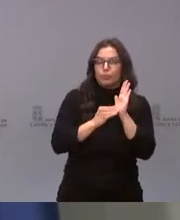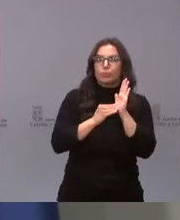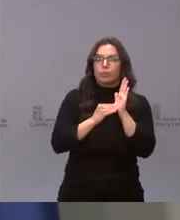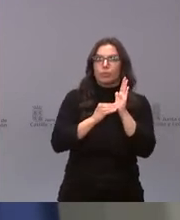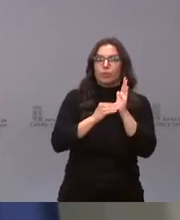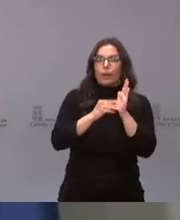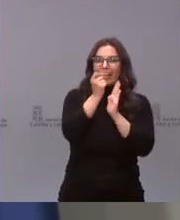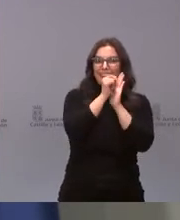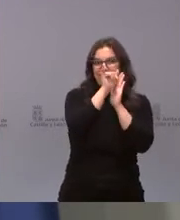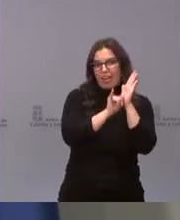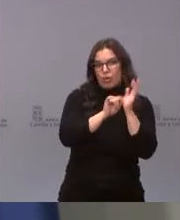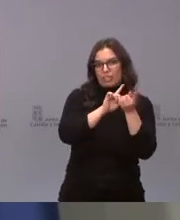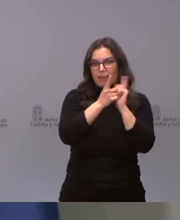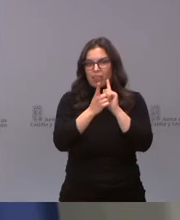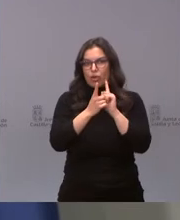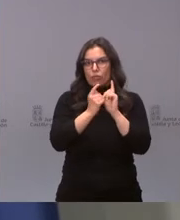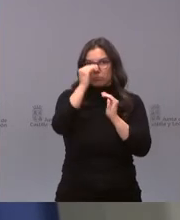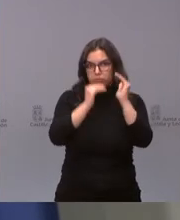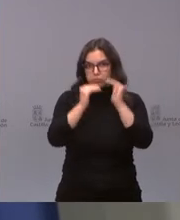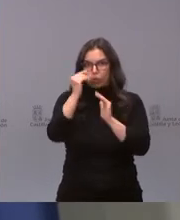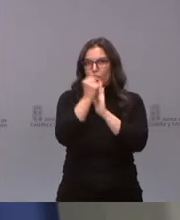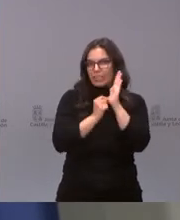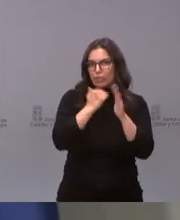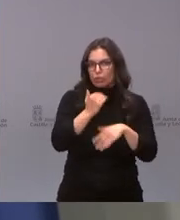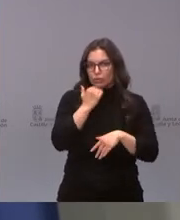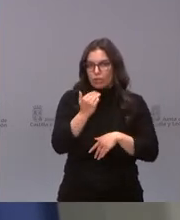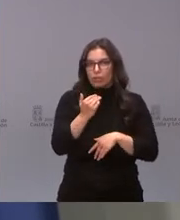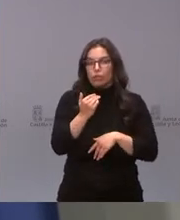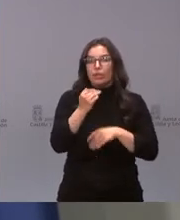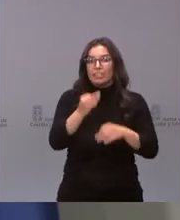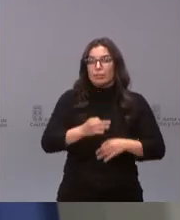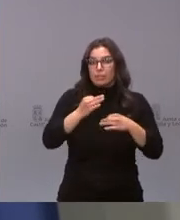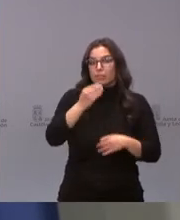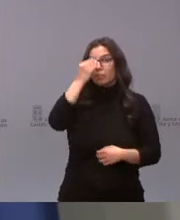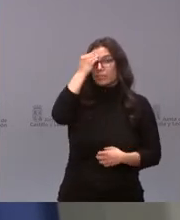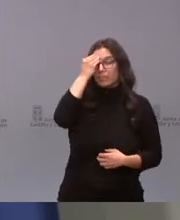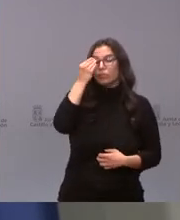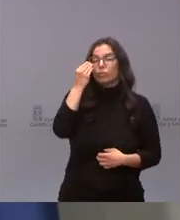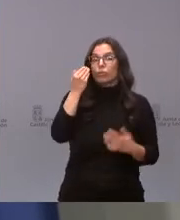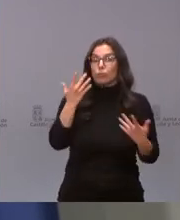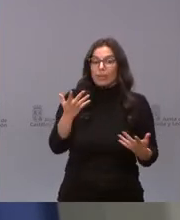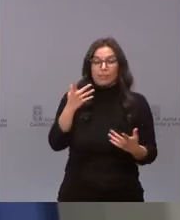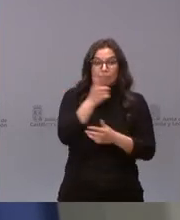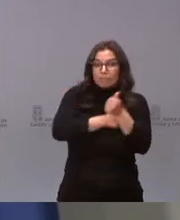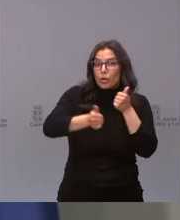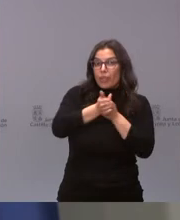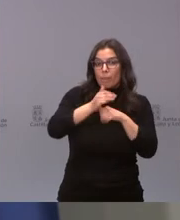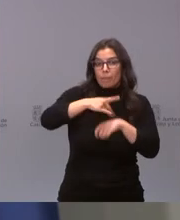en los indicadores o en los criterios, teniendo siempre en cuenta que lo primordial para